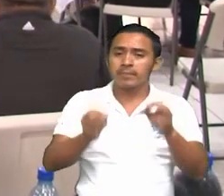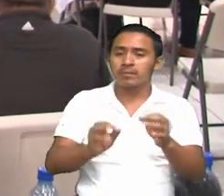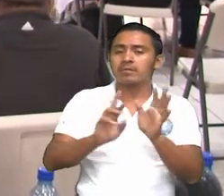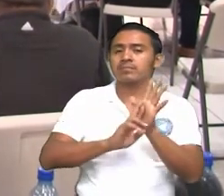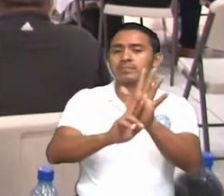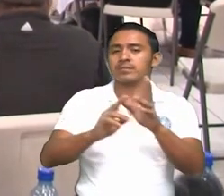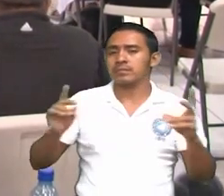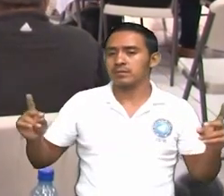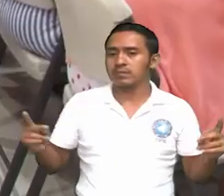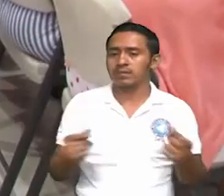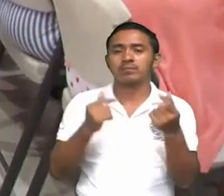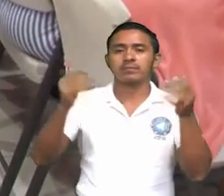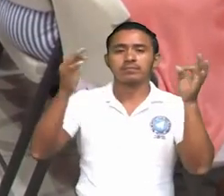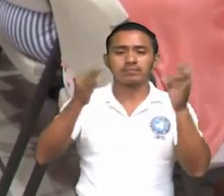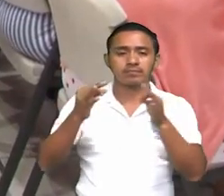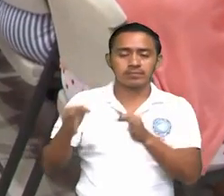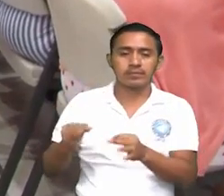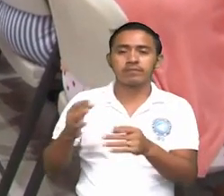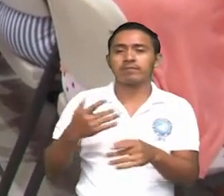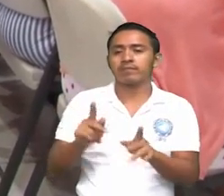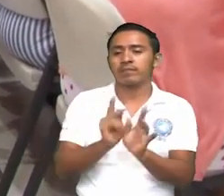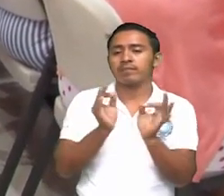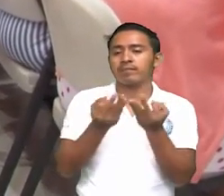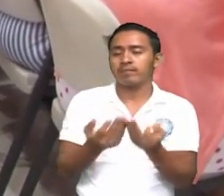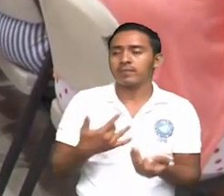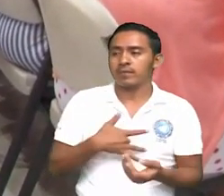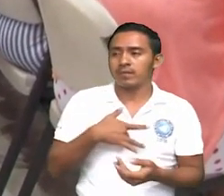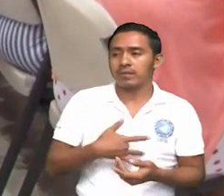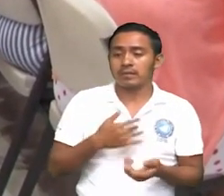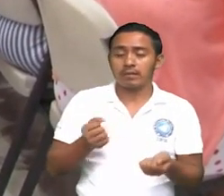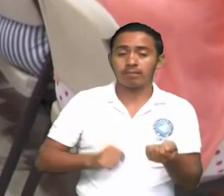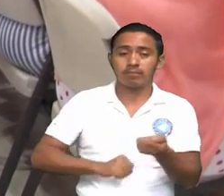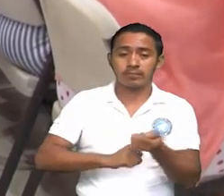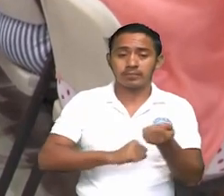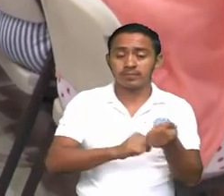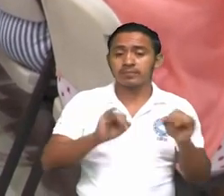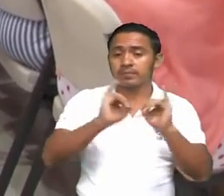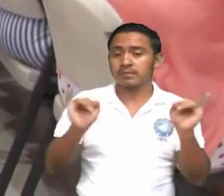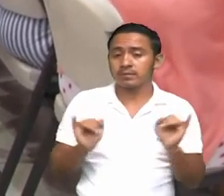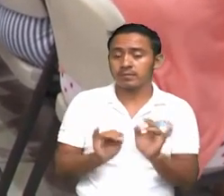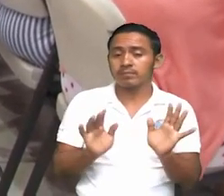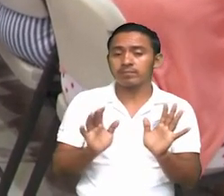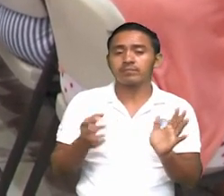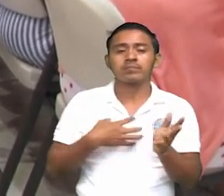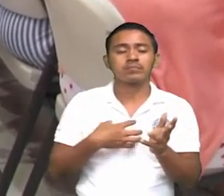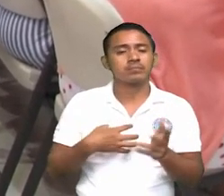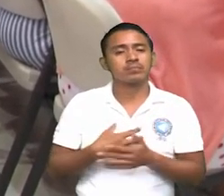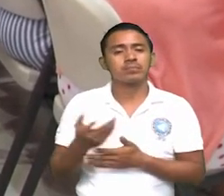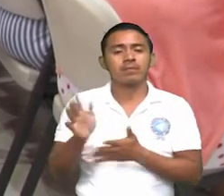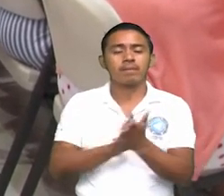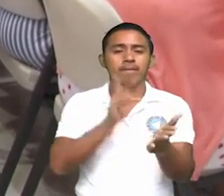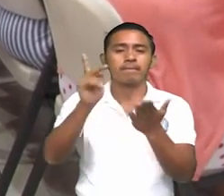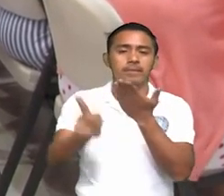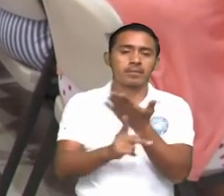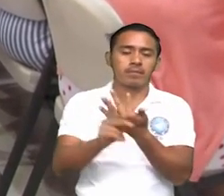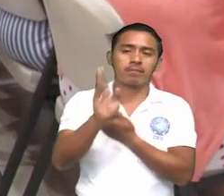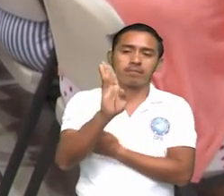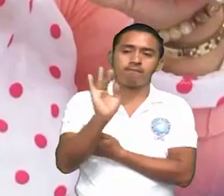respuesta inmediata y oportuna a las familias que requieren de una vivienda solidaria o que aplican al programa habitacional Bismar